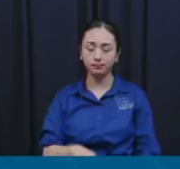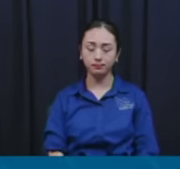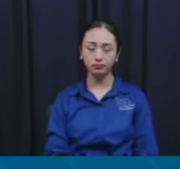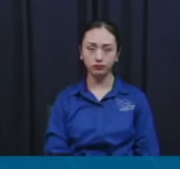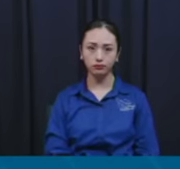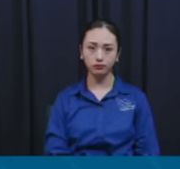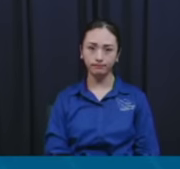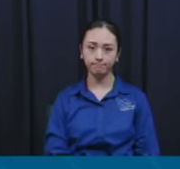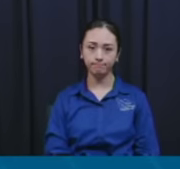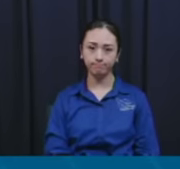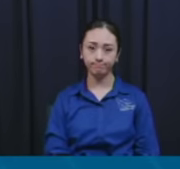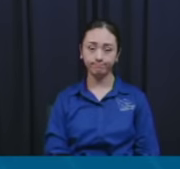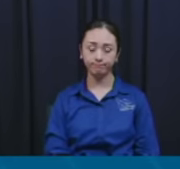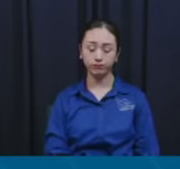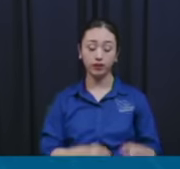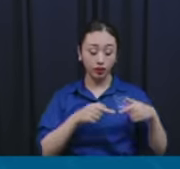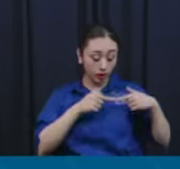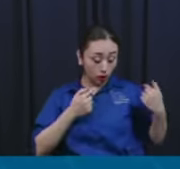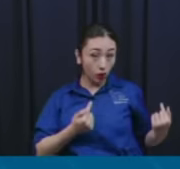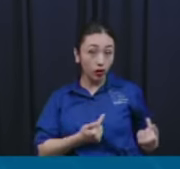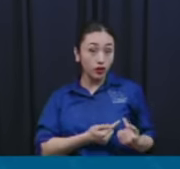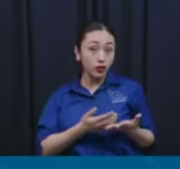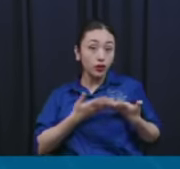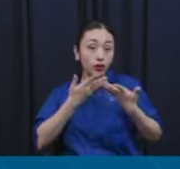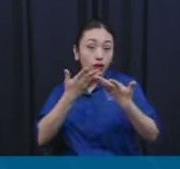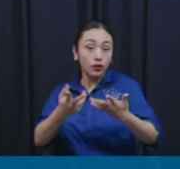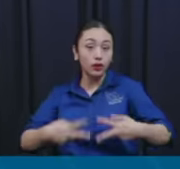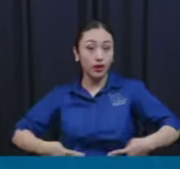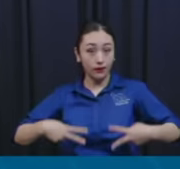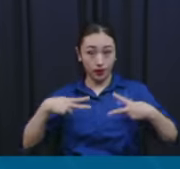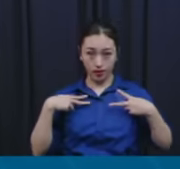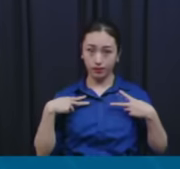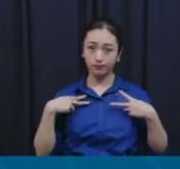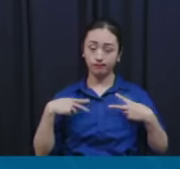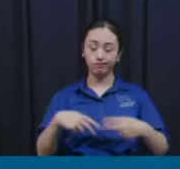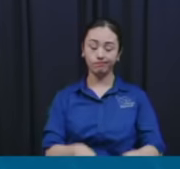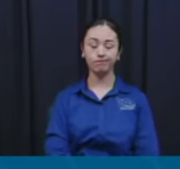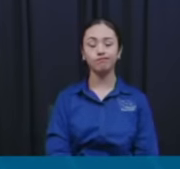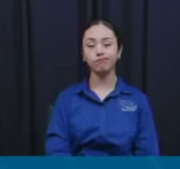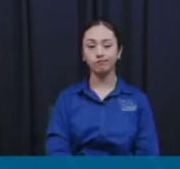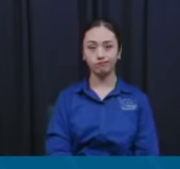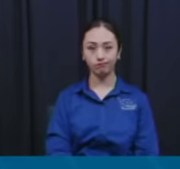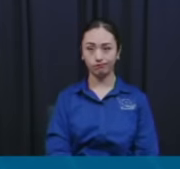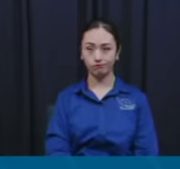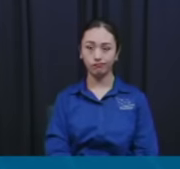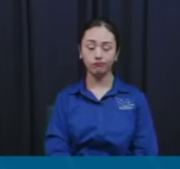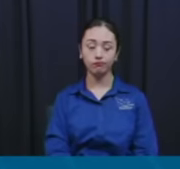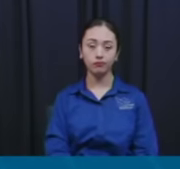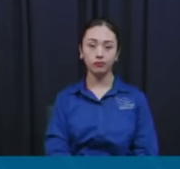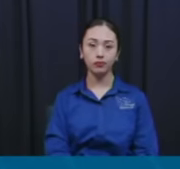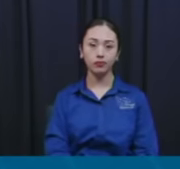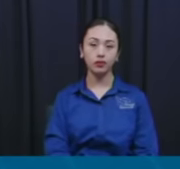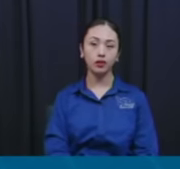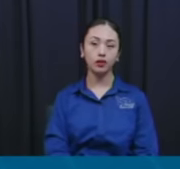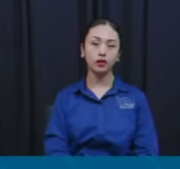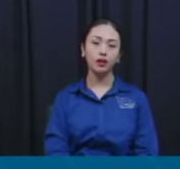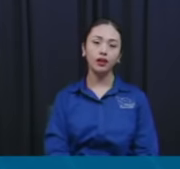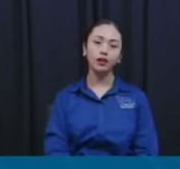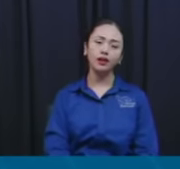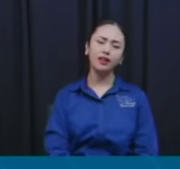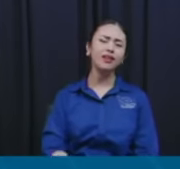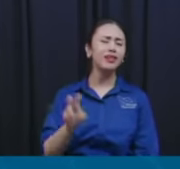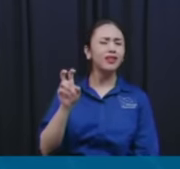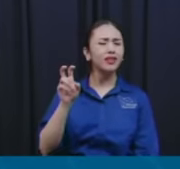y de ahí mana la vida pero siempre nos justificamos hermano Qué lindo sería que fuéramos